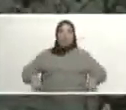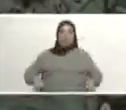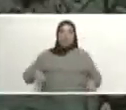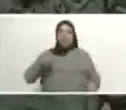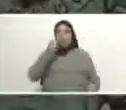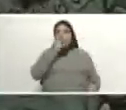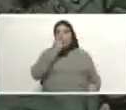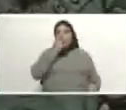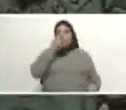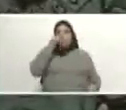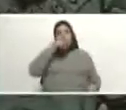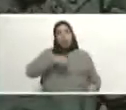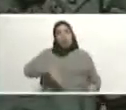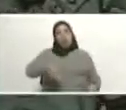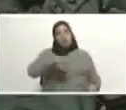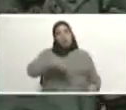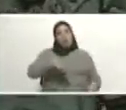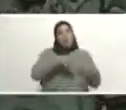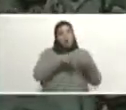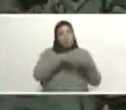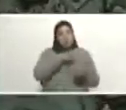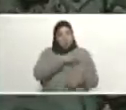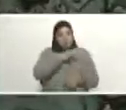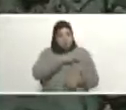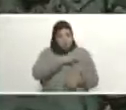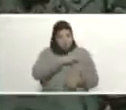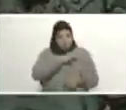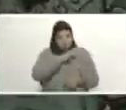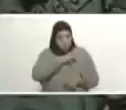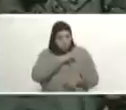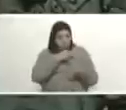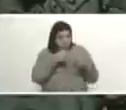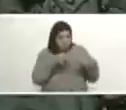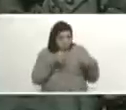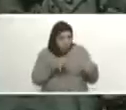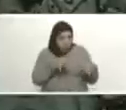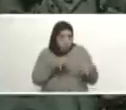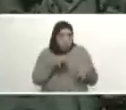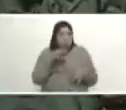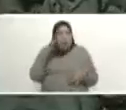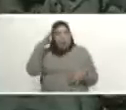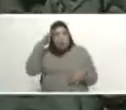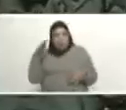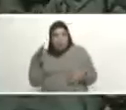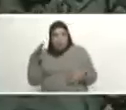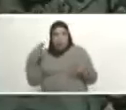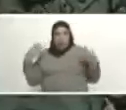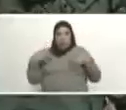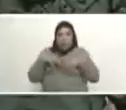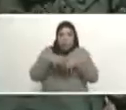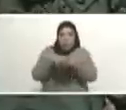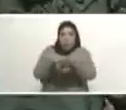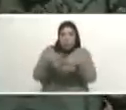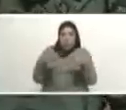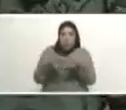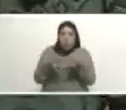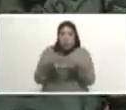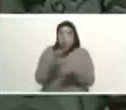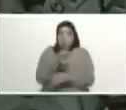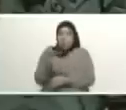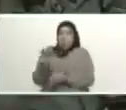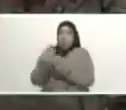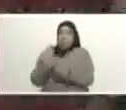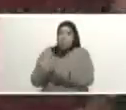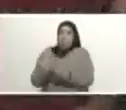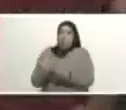juegan en las bricomiles, verdaderamente es estelar, es extraordinario. Como